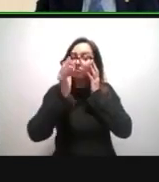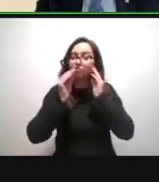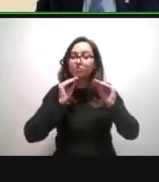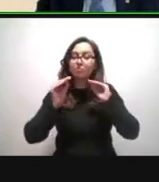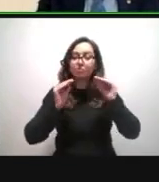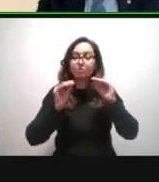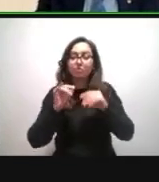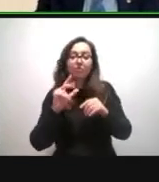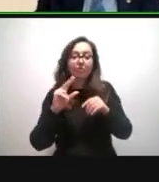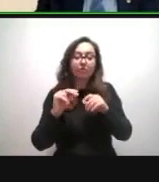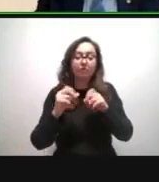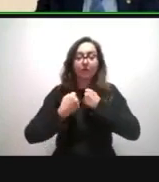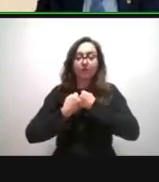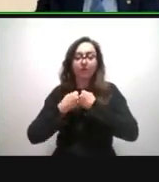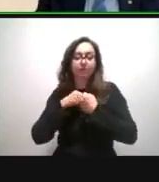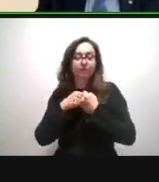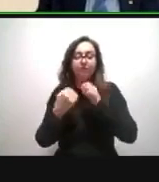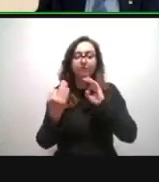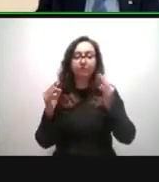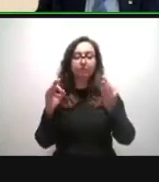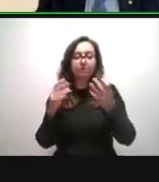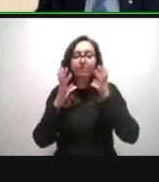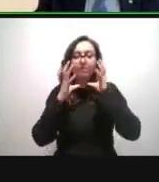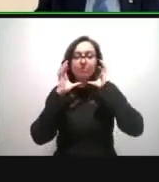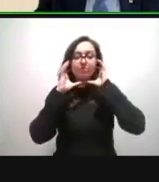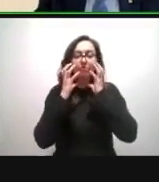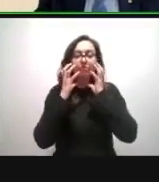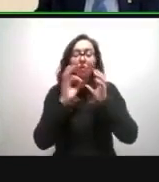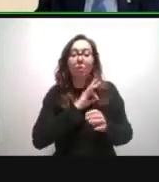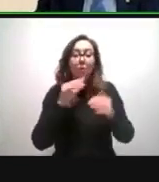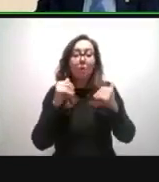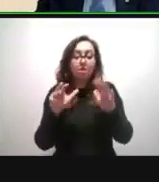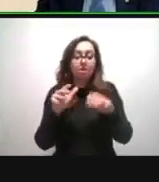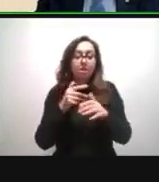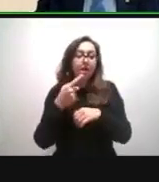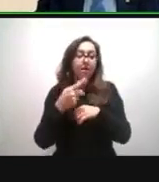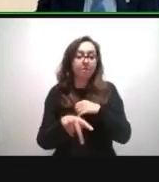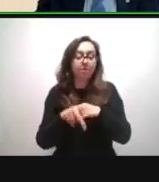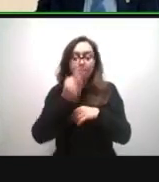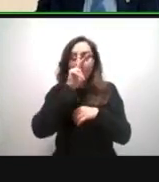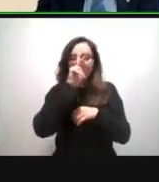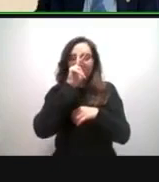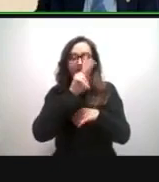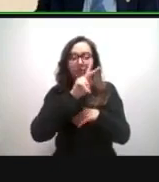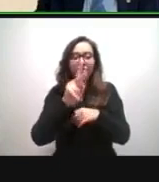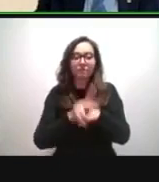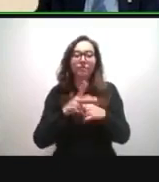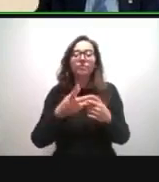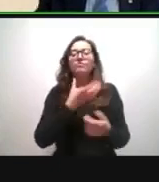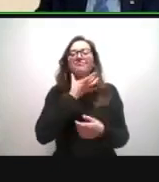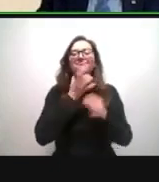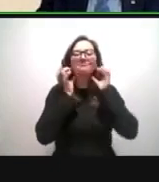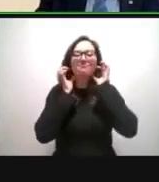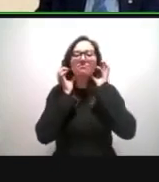y que podrían desplazar. La fractura más frecuente es la del cóndilo, que es la superficie articular con